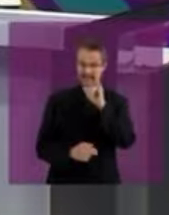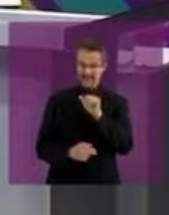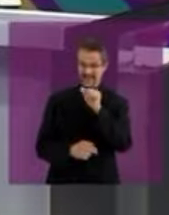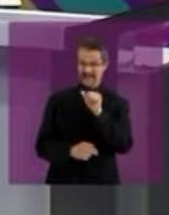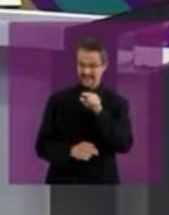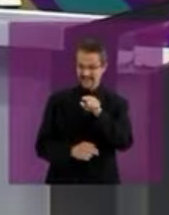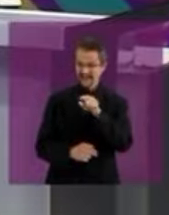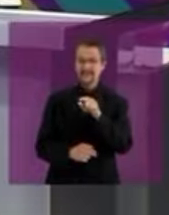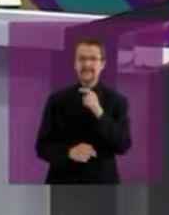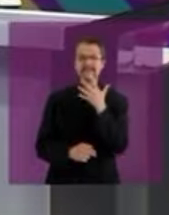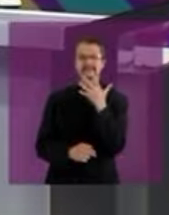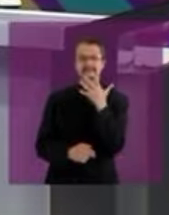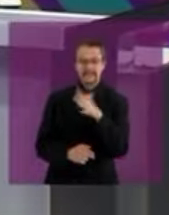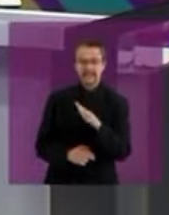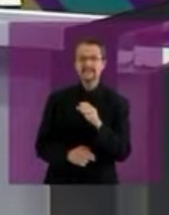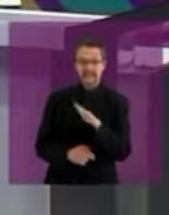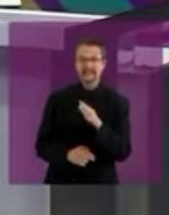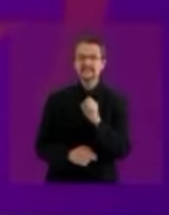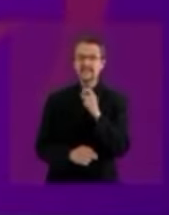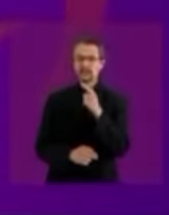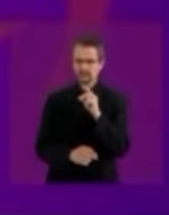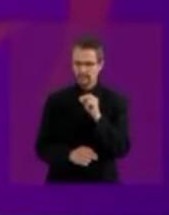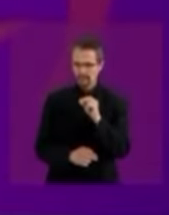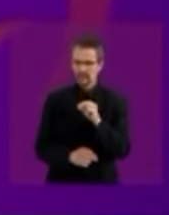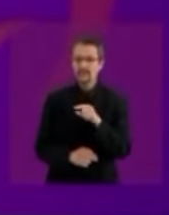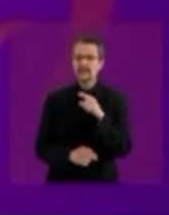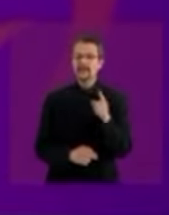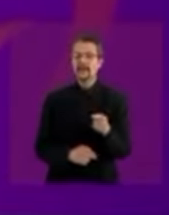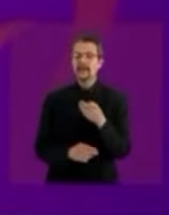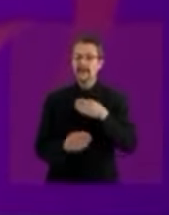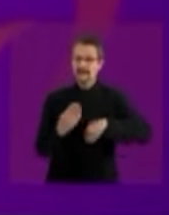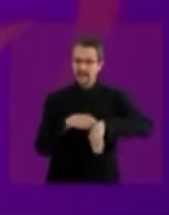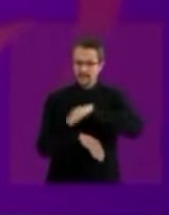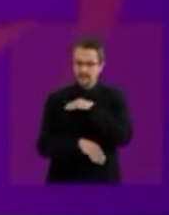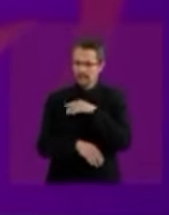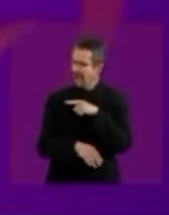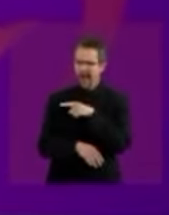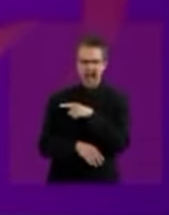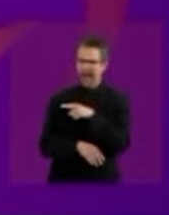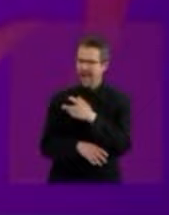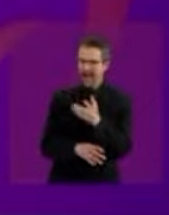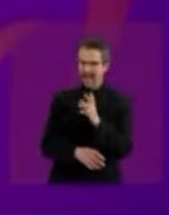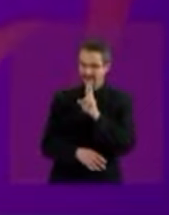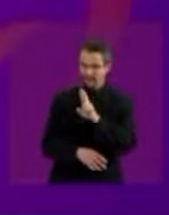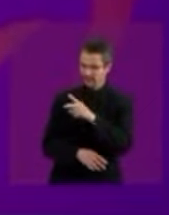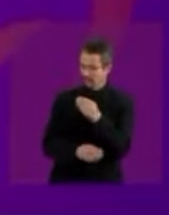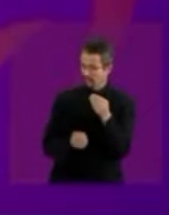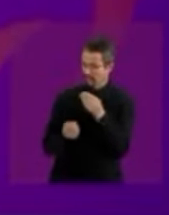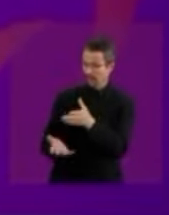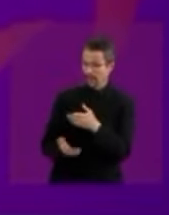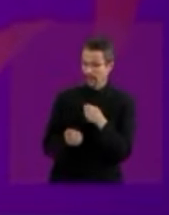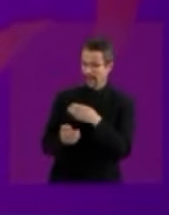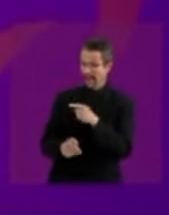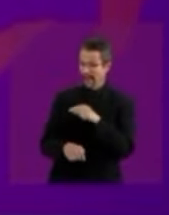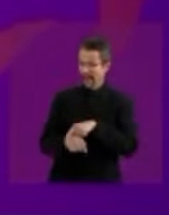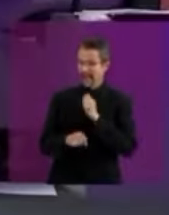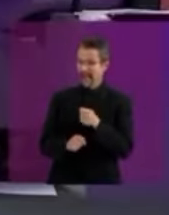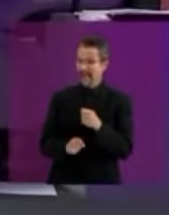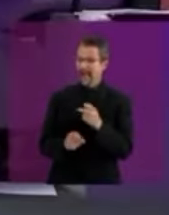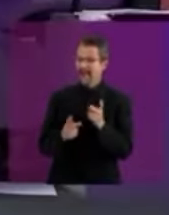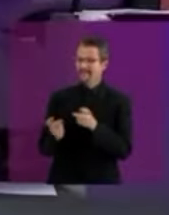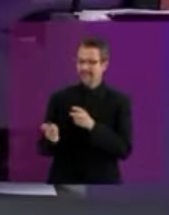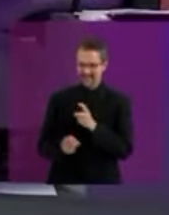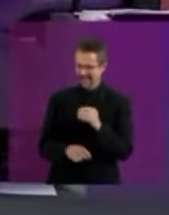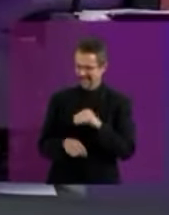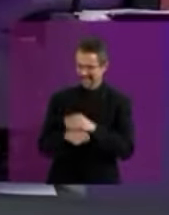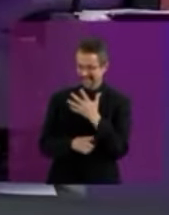hasta 10, la bolsa de, 10 segundos, Claudia. Hasta la bolsa de tiempo, la candidata del PRIAN se las quiere robar. Ya ganaron, le pusieron 5, ¿eh?